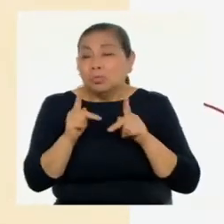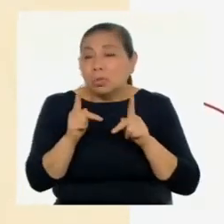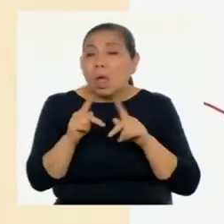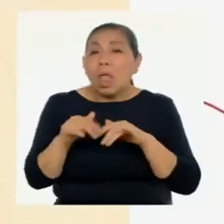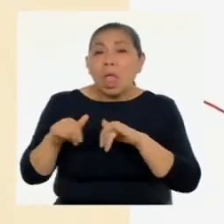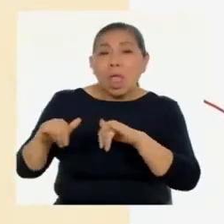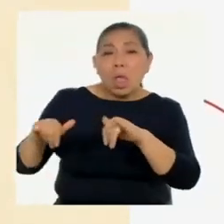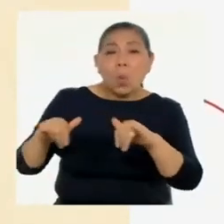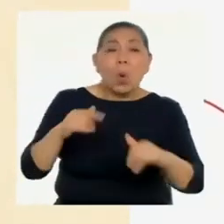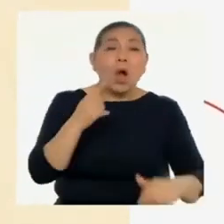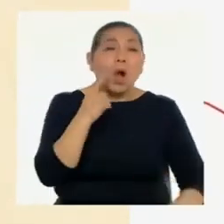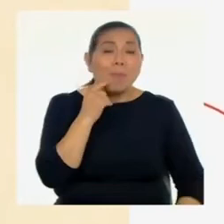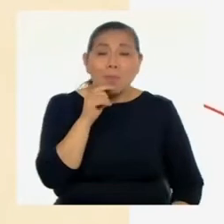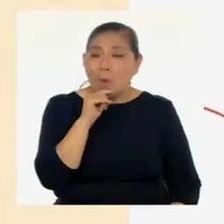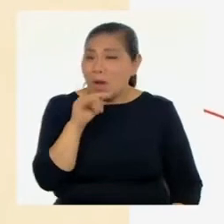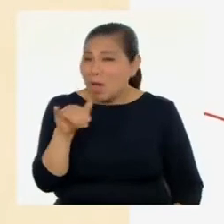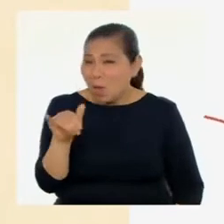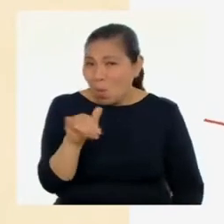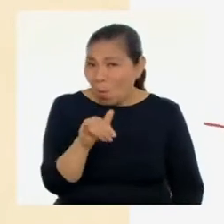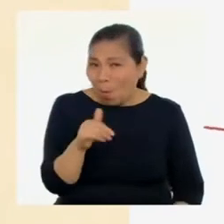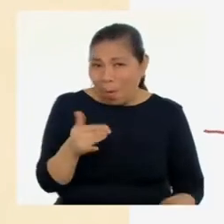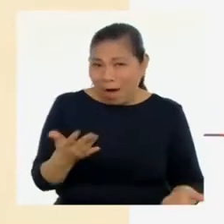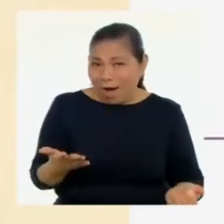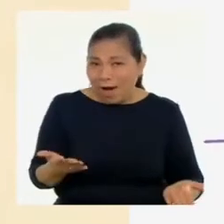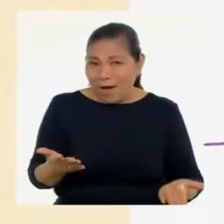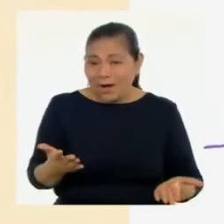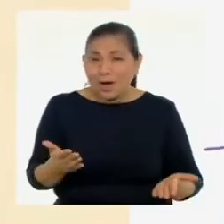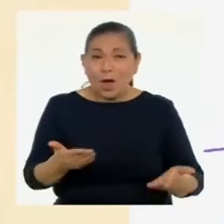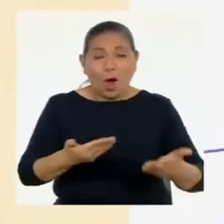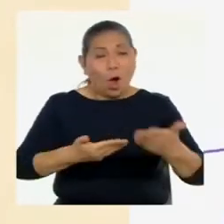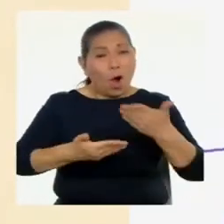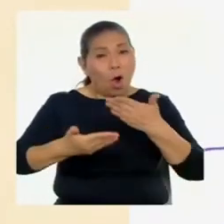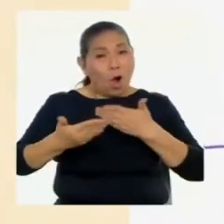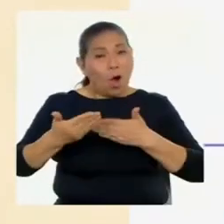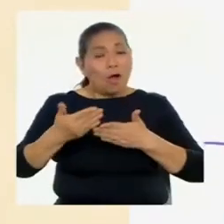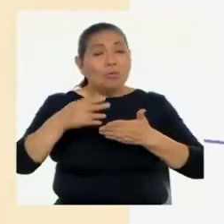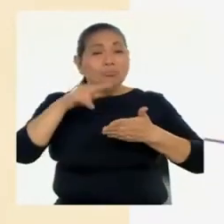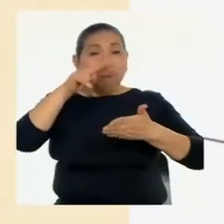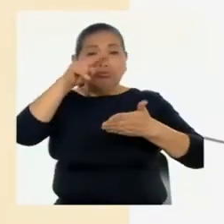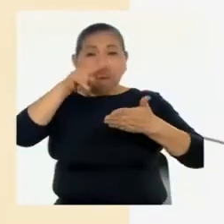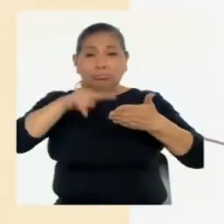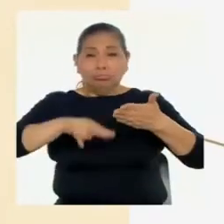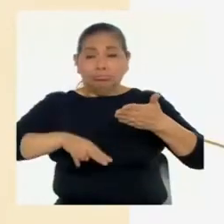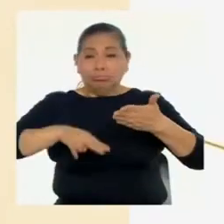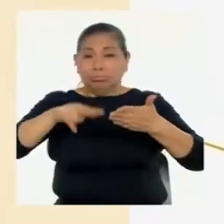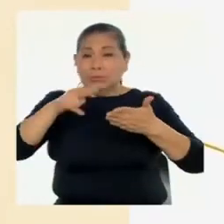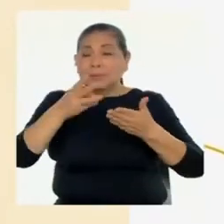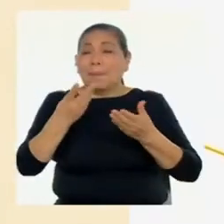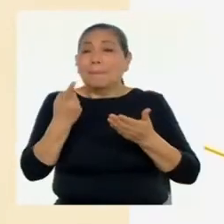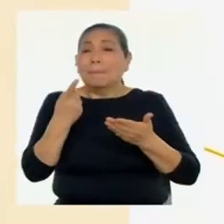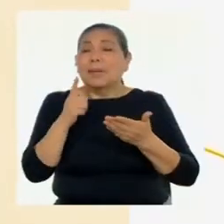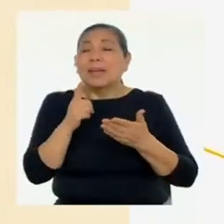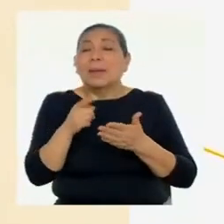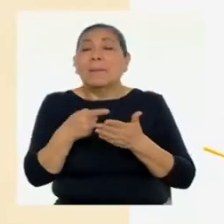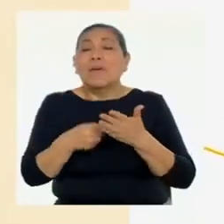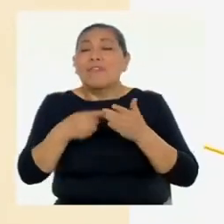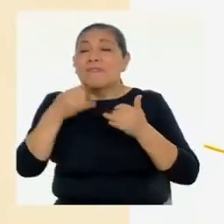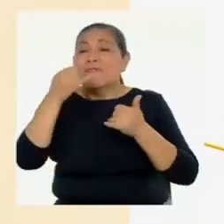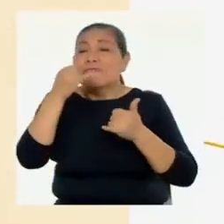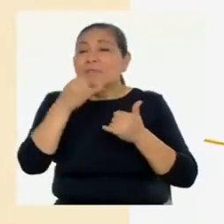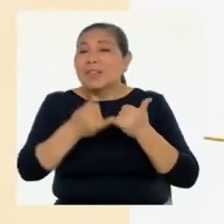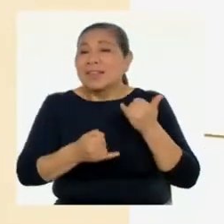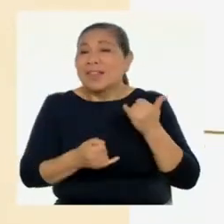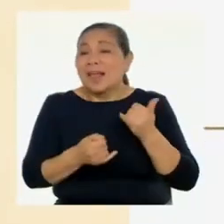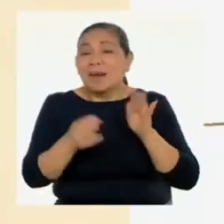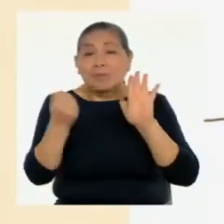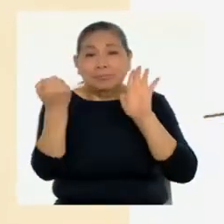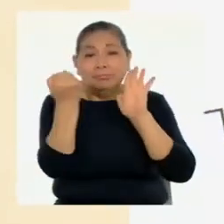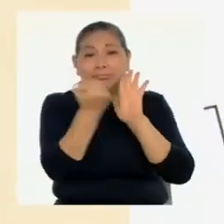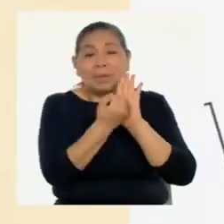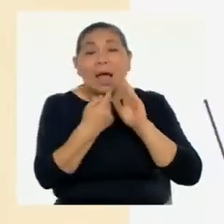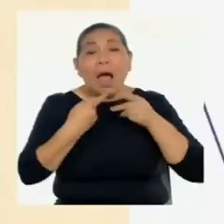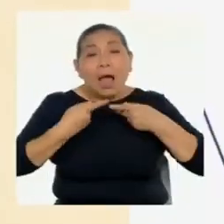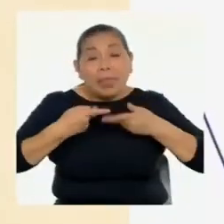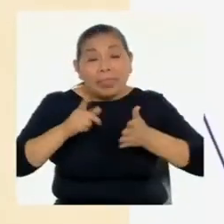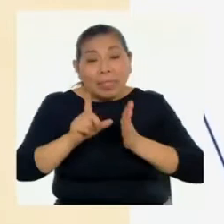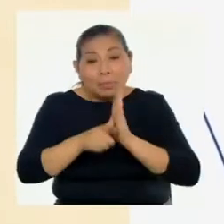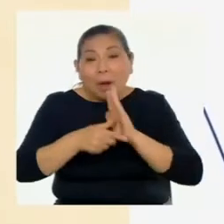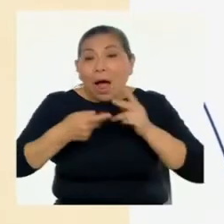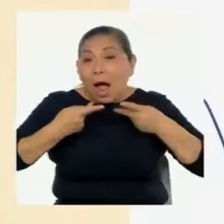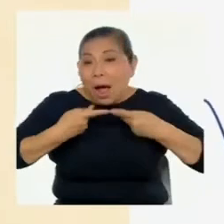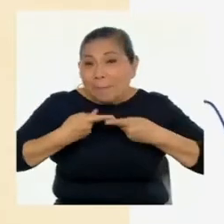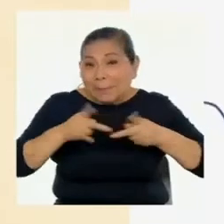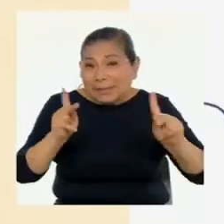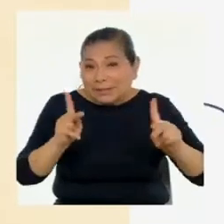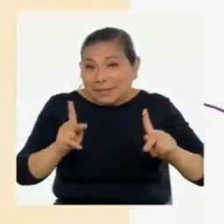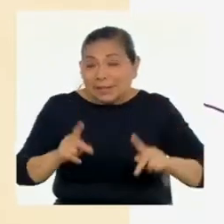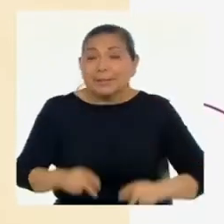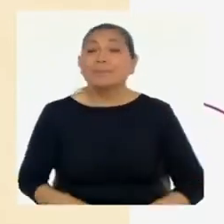trato igualitario entre todas y todos. Y en el siguiente programa revisaremos y elaboraremos la versión final de nuestro afiche para difundirlo.